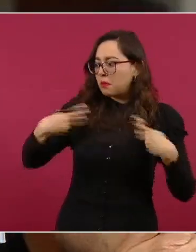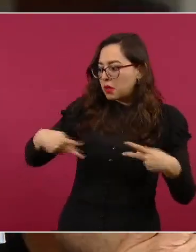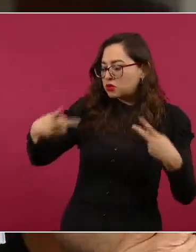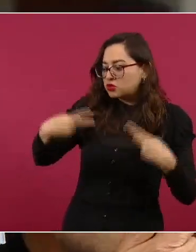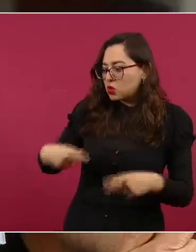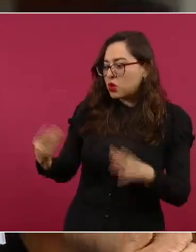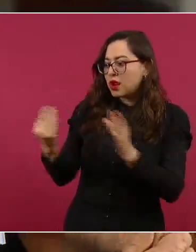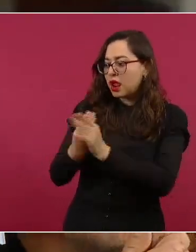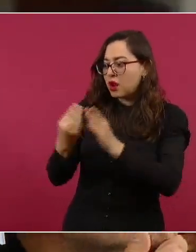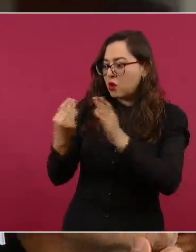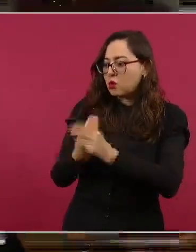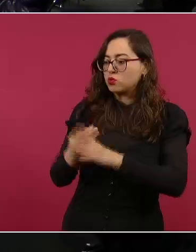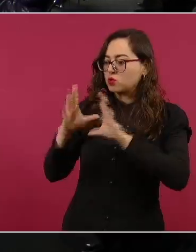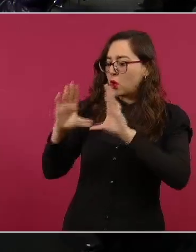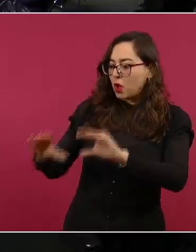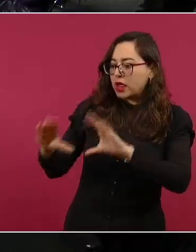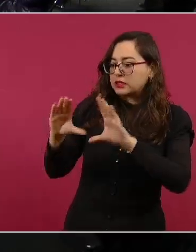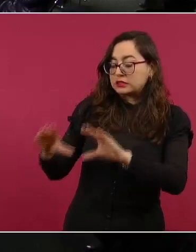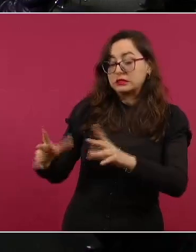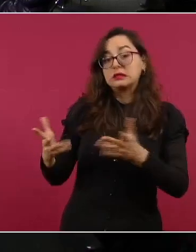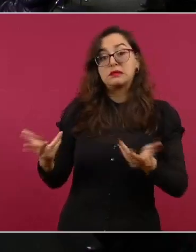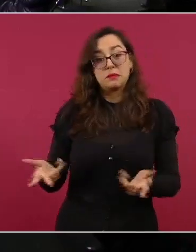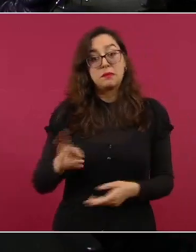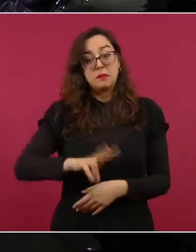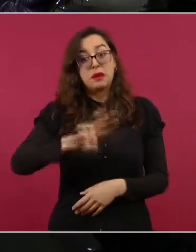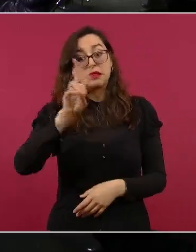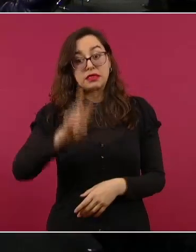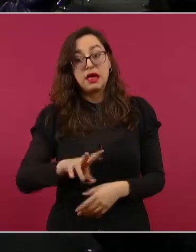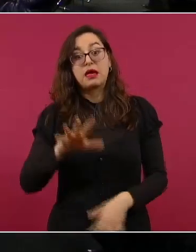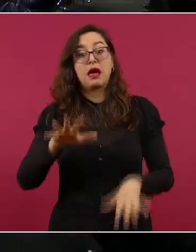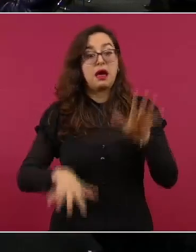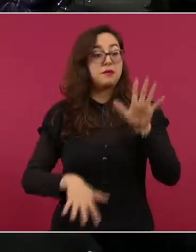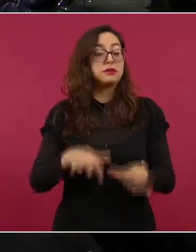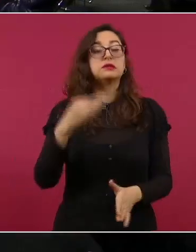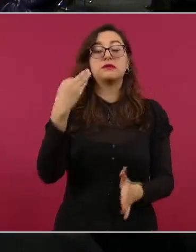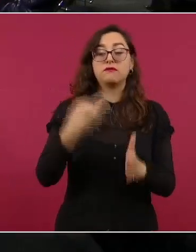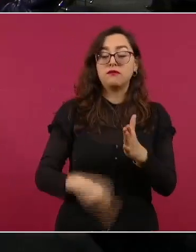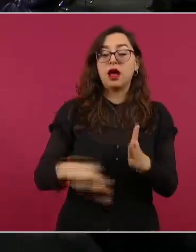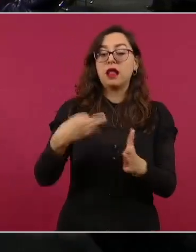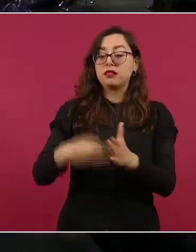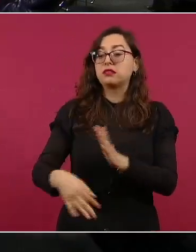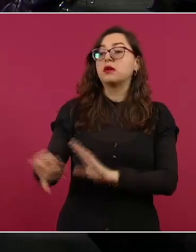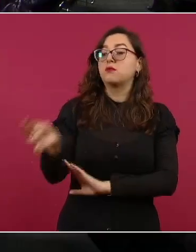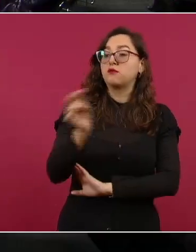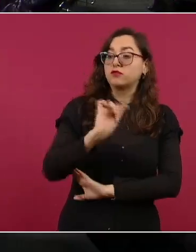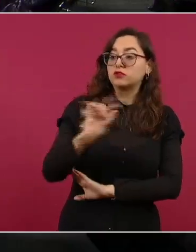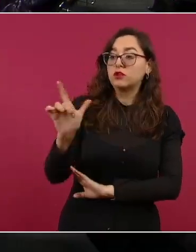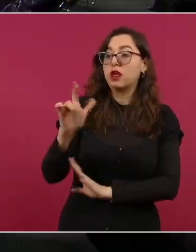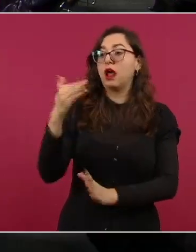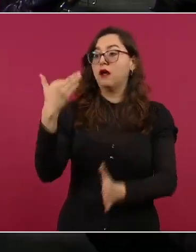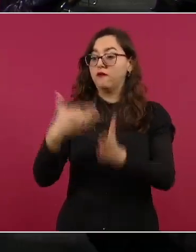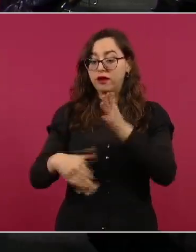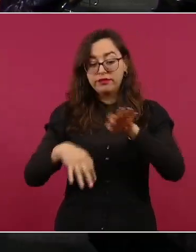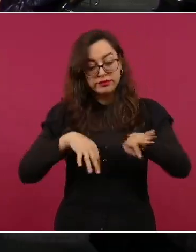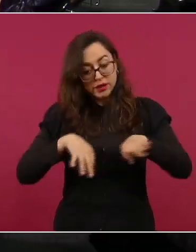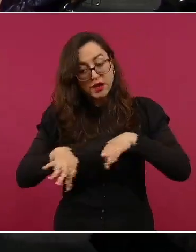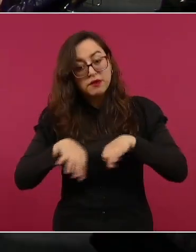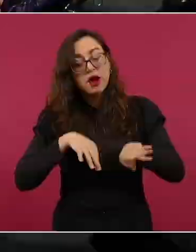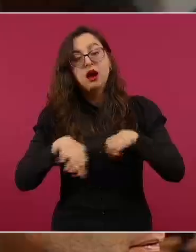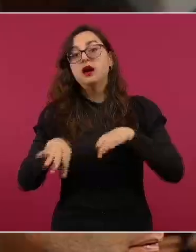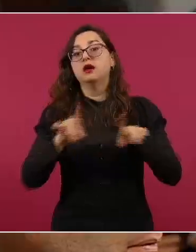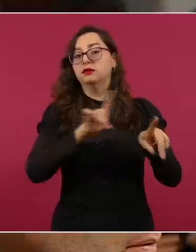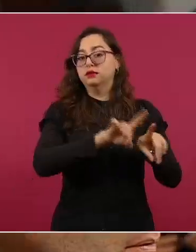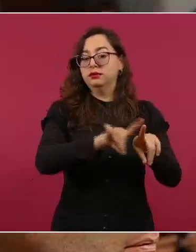Usted mismo ha reconocido aquí que hay un déficit de profesionales, de profesionistas en muchas áreas. Incluso ha